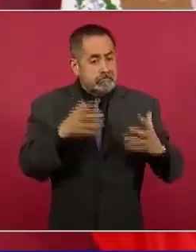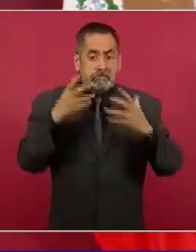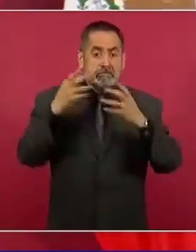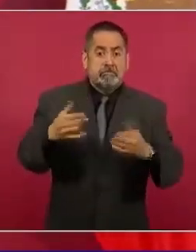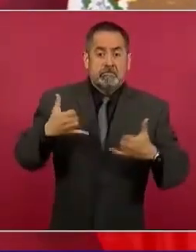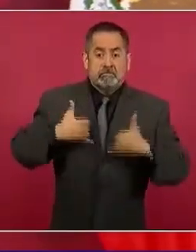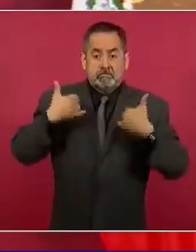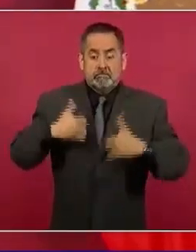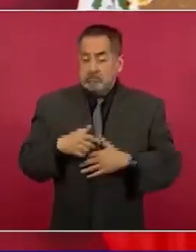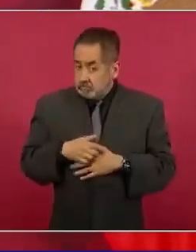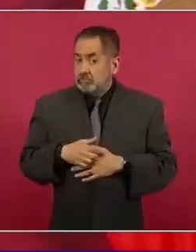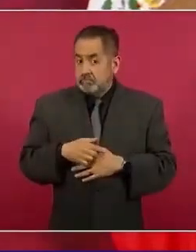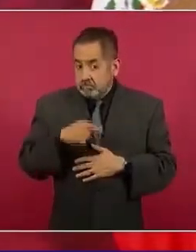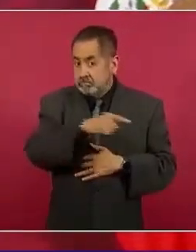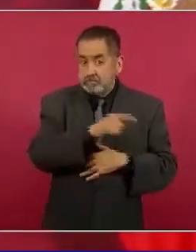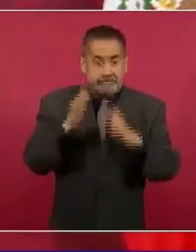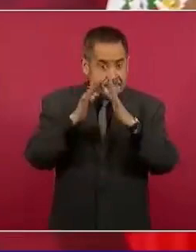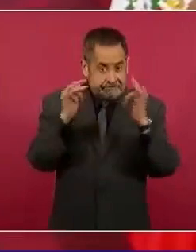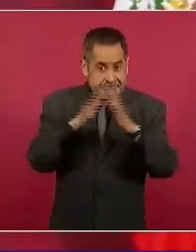O sea, la izquierda